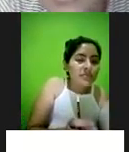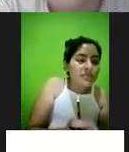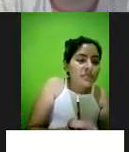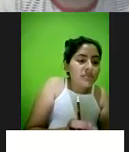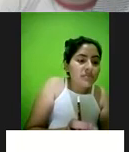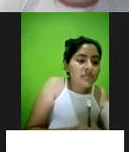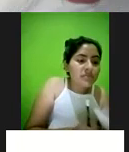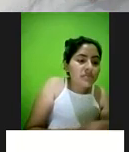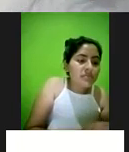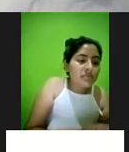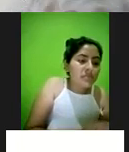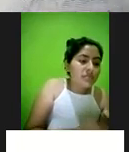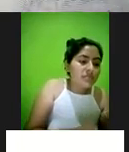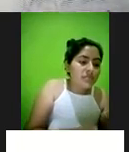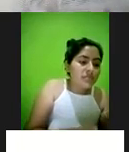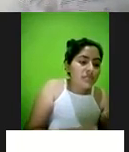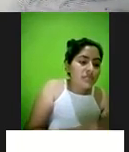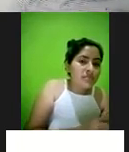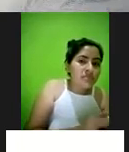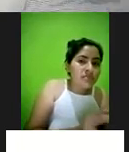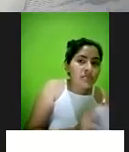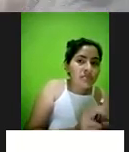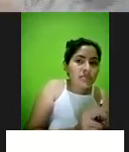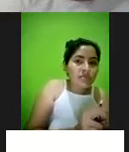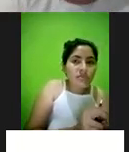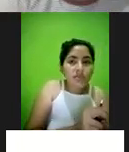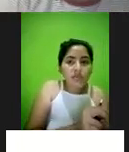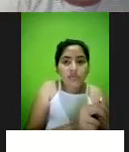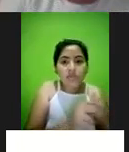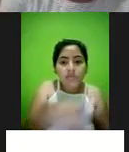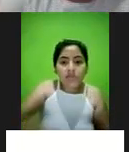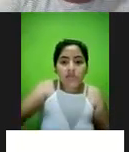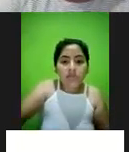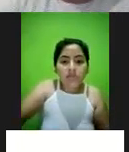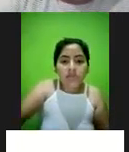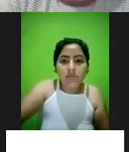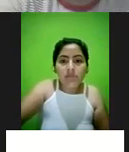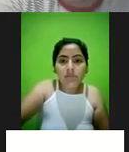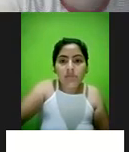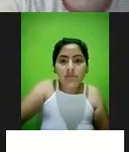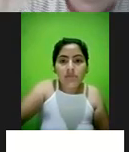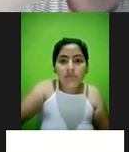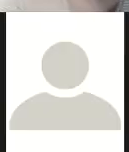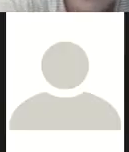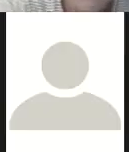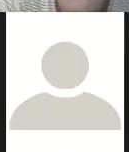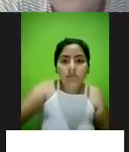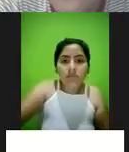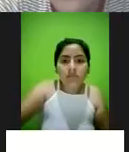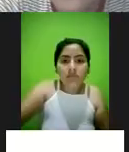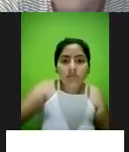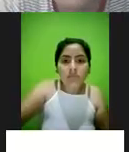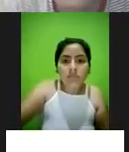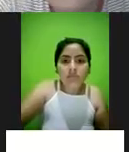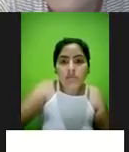Desen idea, a ver. ¿Dónde verían un músculo? Ya les estoy dando idea ya, ¿no? ¿Dónde verían un así, separadito,